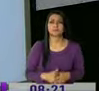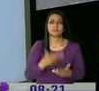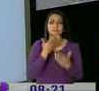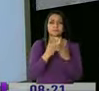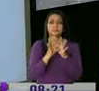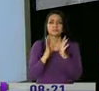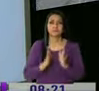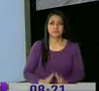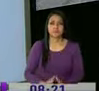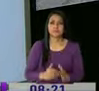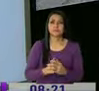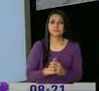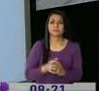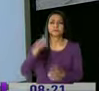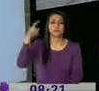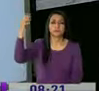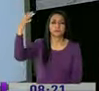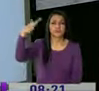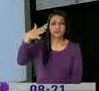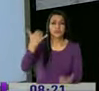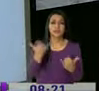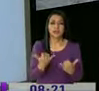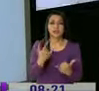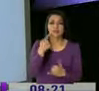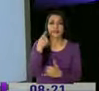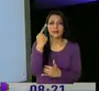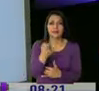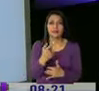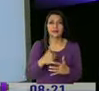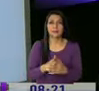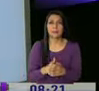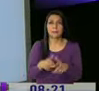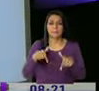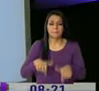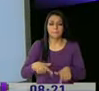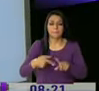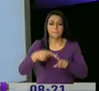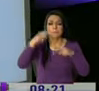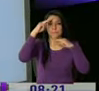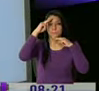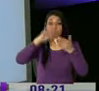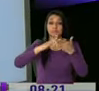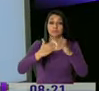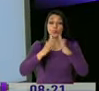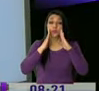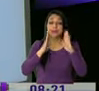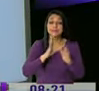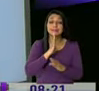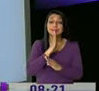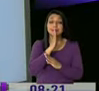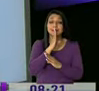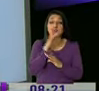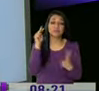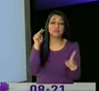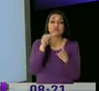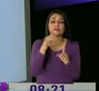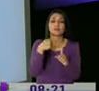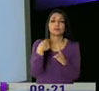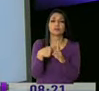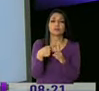querida Sofi, que el sol brille fuerte en este día para ti y claro, acá en este el primer noticiero de la comunidad, siempre mirando también el lado